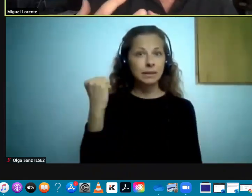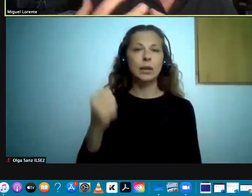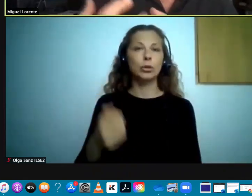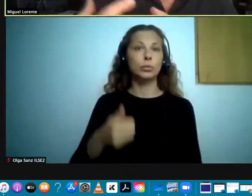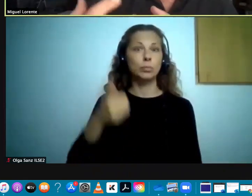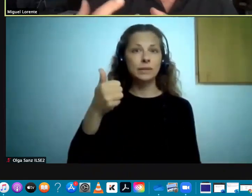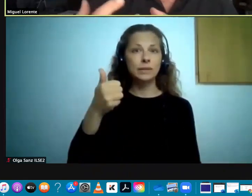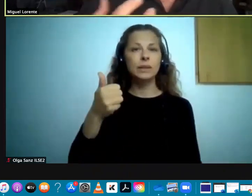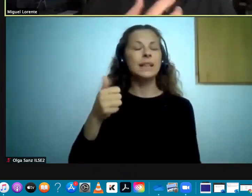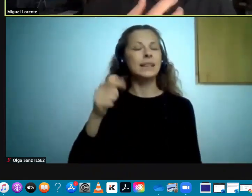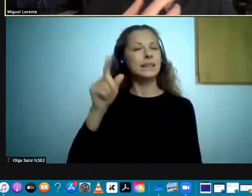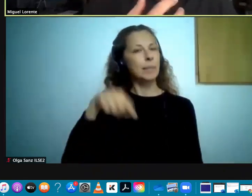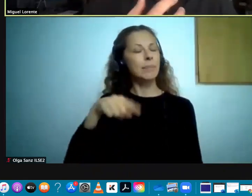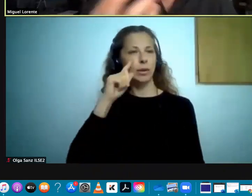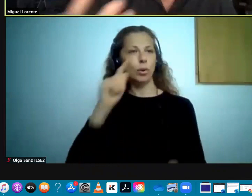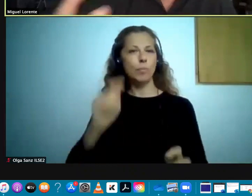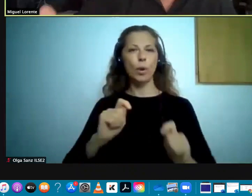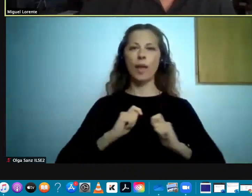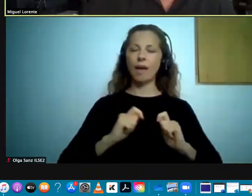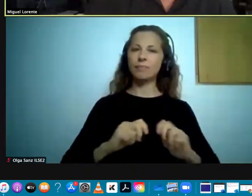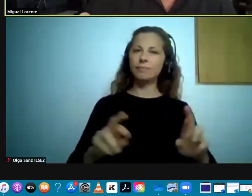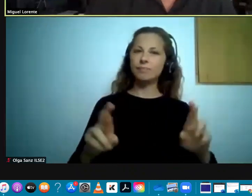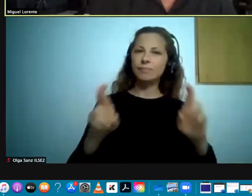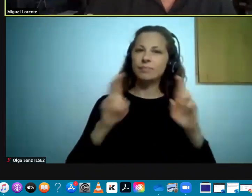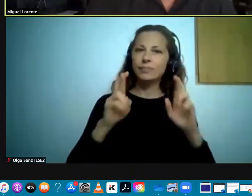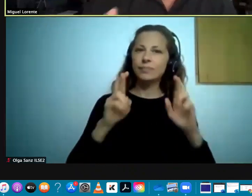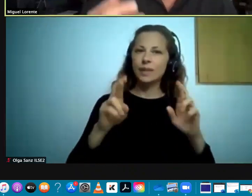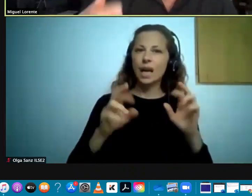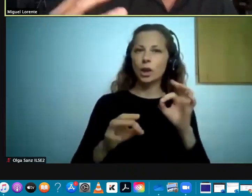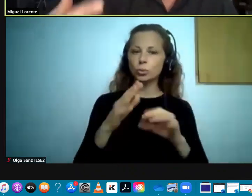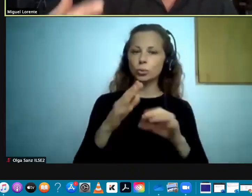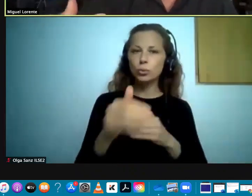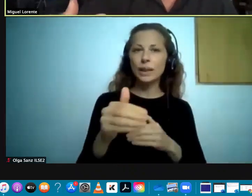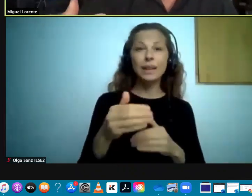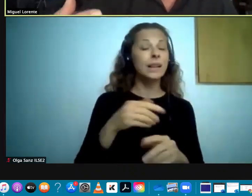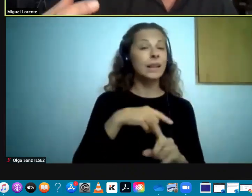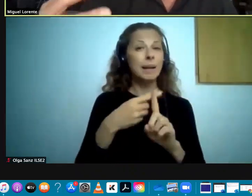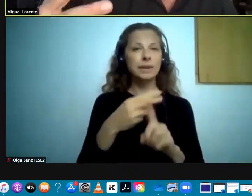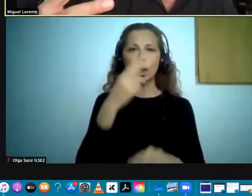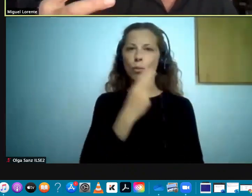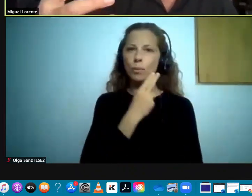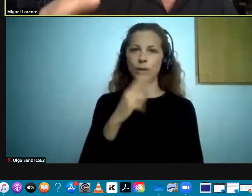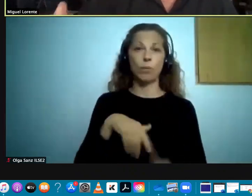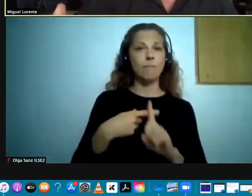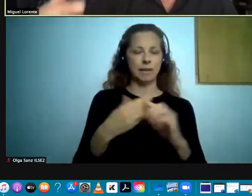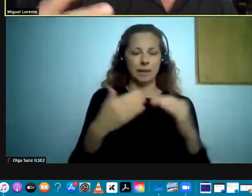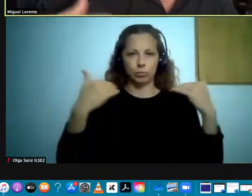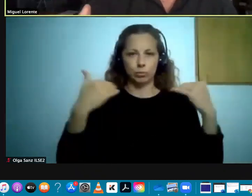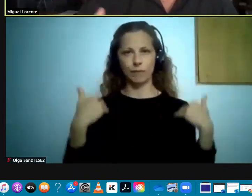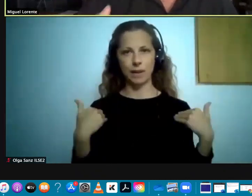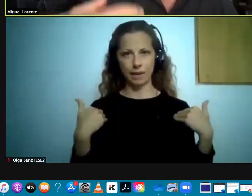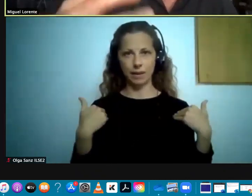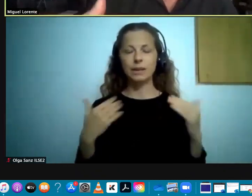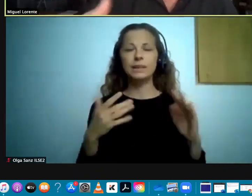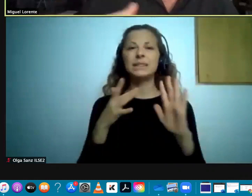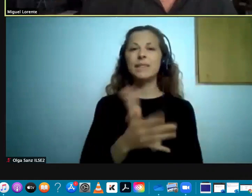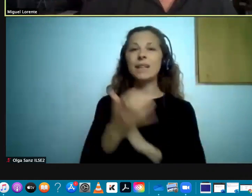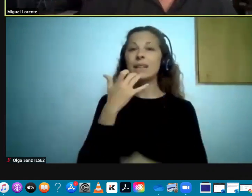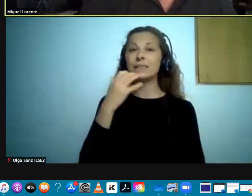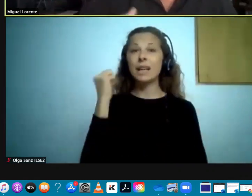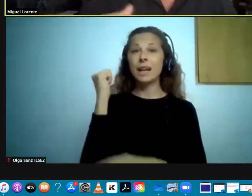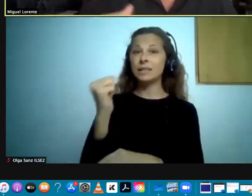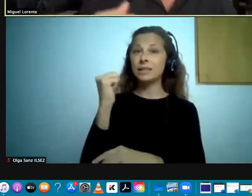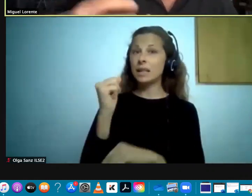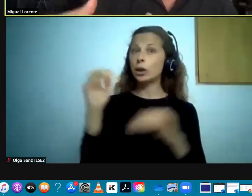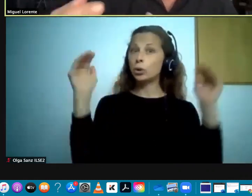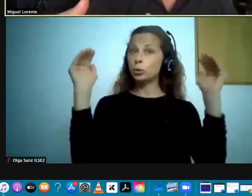esperanza y sobre todo un dato de compromiso y responsabilidad. Si es posible que los femicidios desciendan, como ha